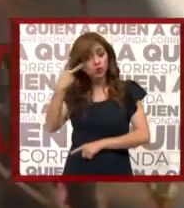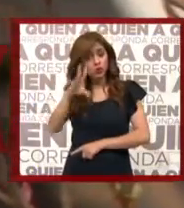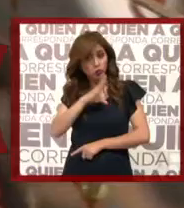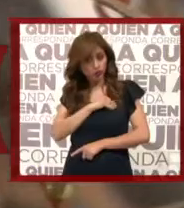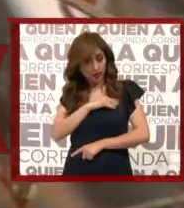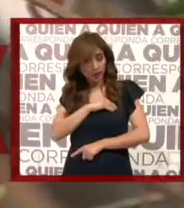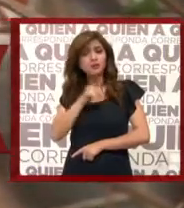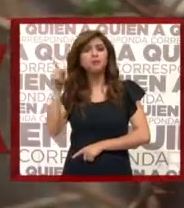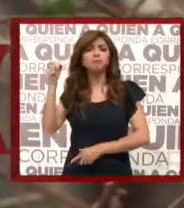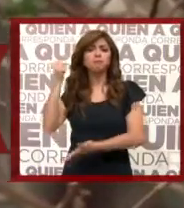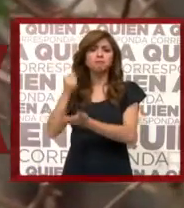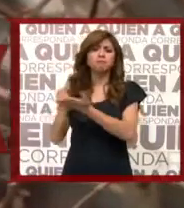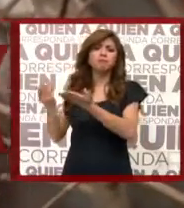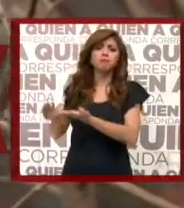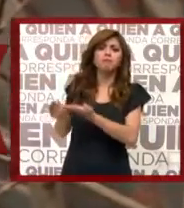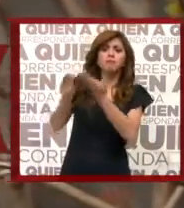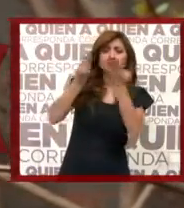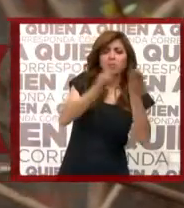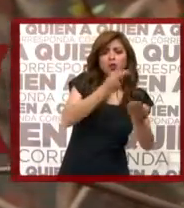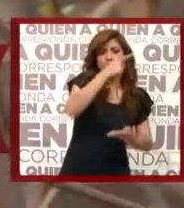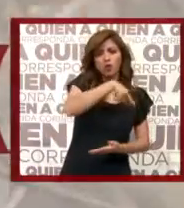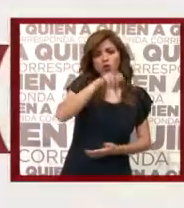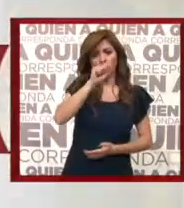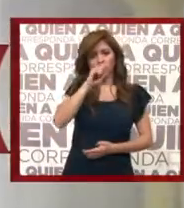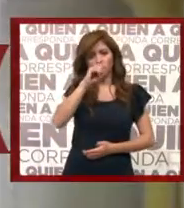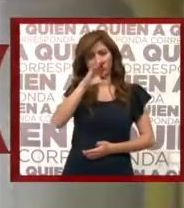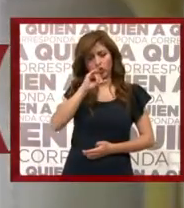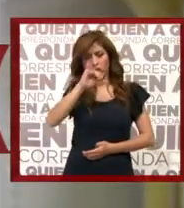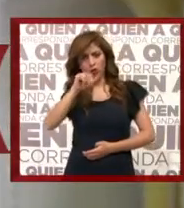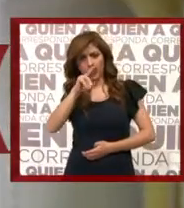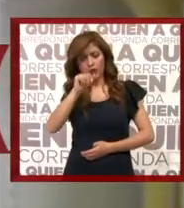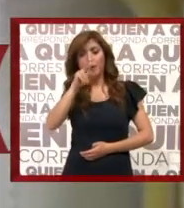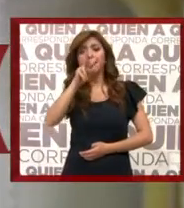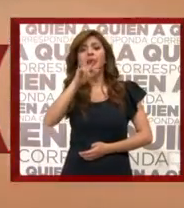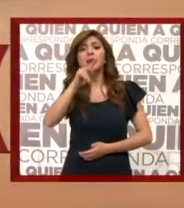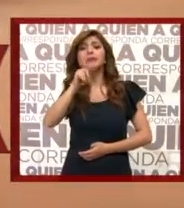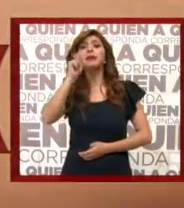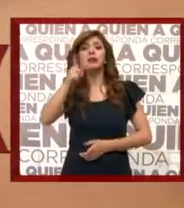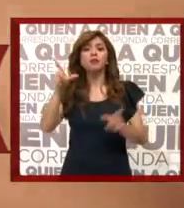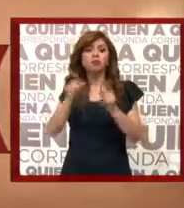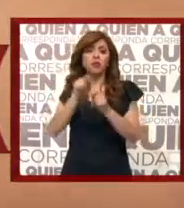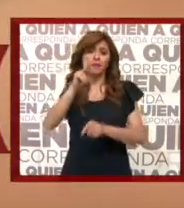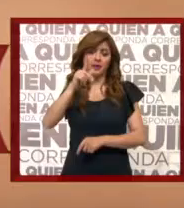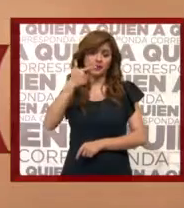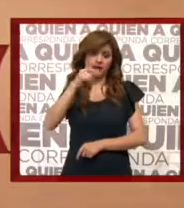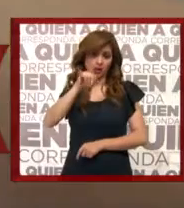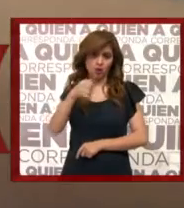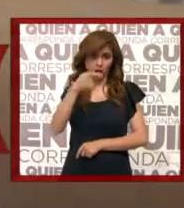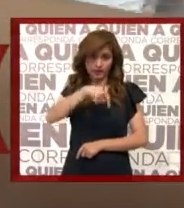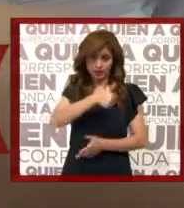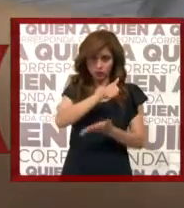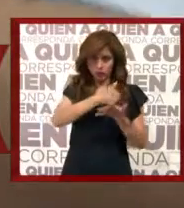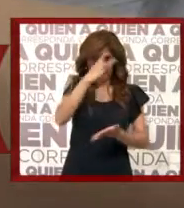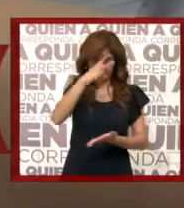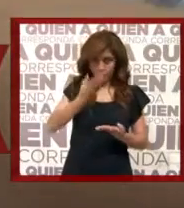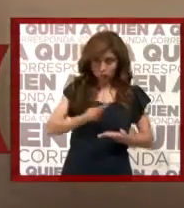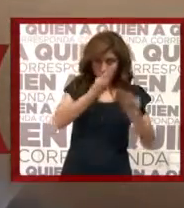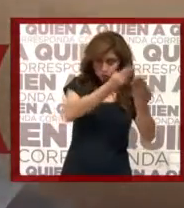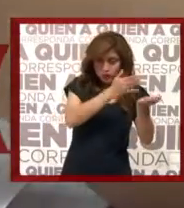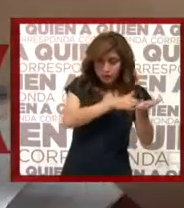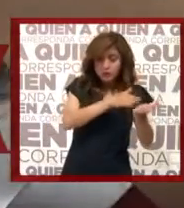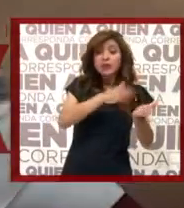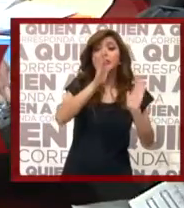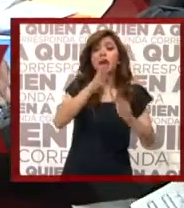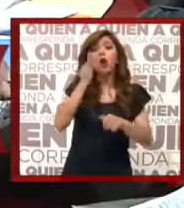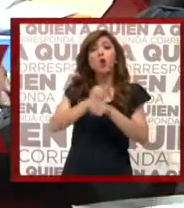la canalizó al Centro de Apoyo Sociojurídico a Víctimas de Delito Violento de la Procuraduría General de Justicia de la Ciudad de México, donde